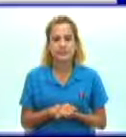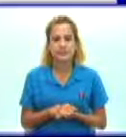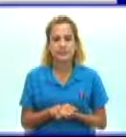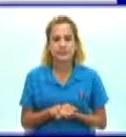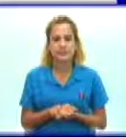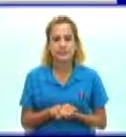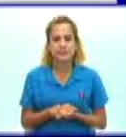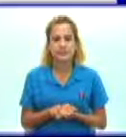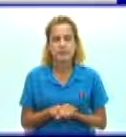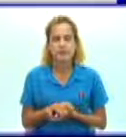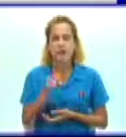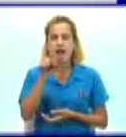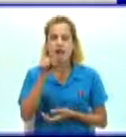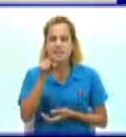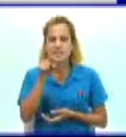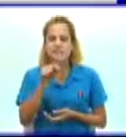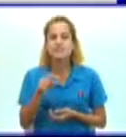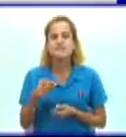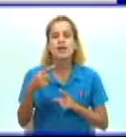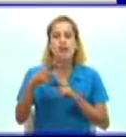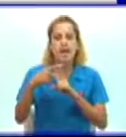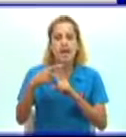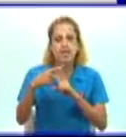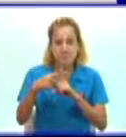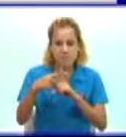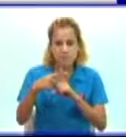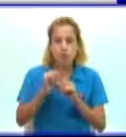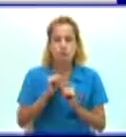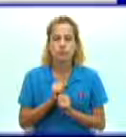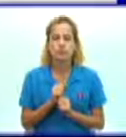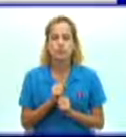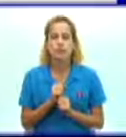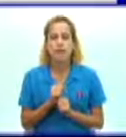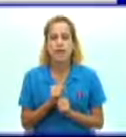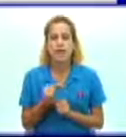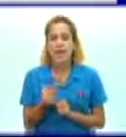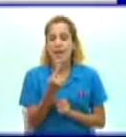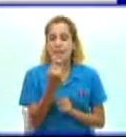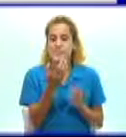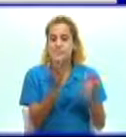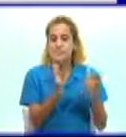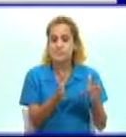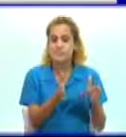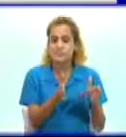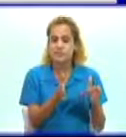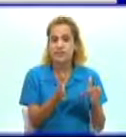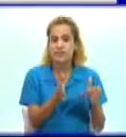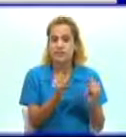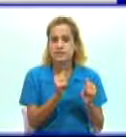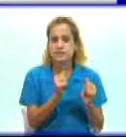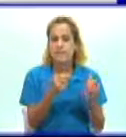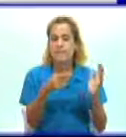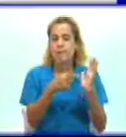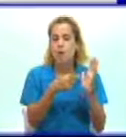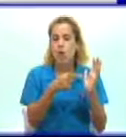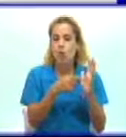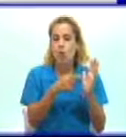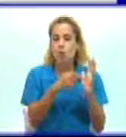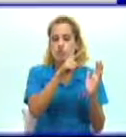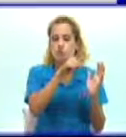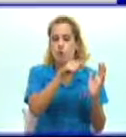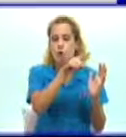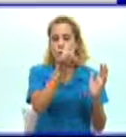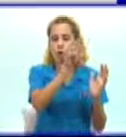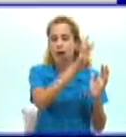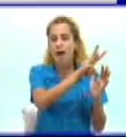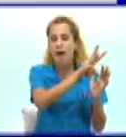combinado también, pero ¿qué pasa? Que esto es una adición. Una adición donde el primer sumando es el producto de una expresión decimal